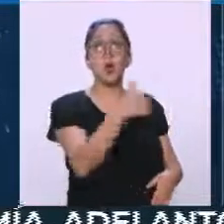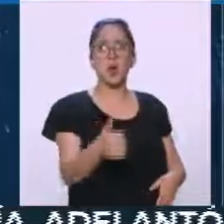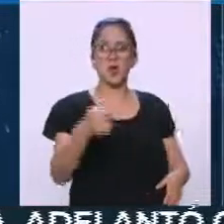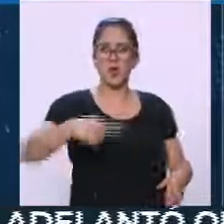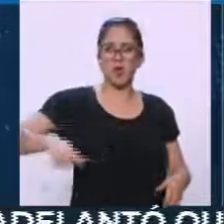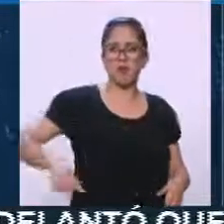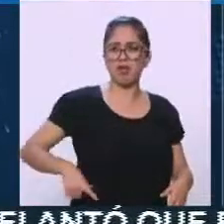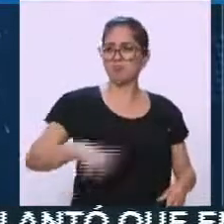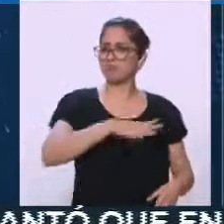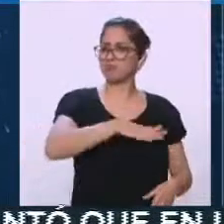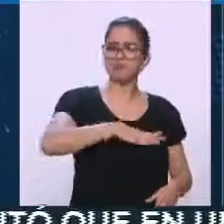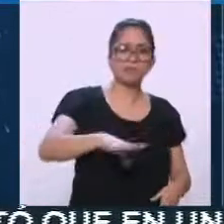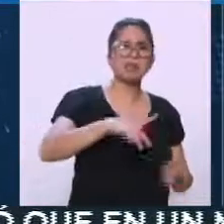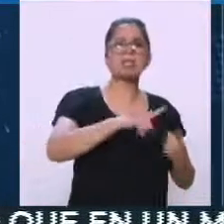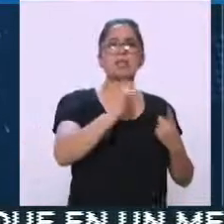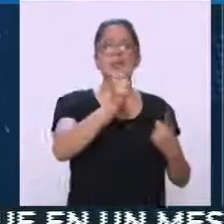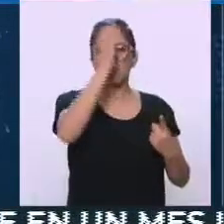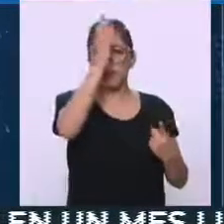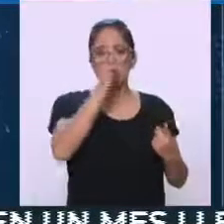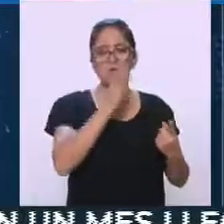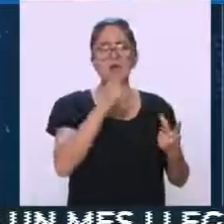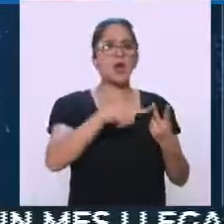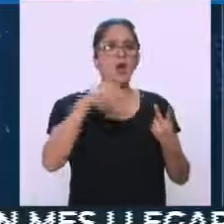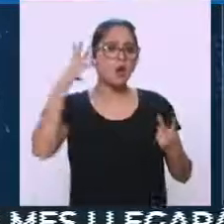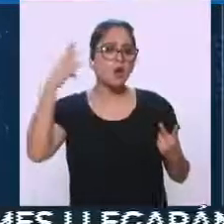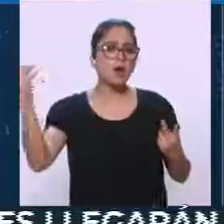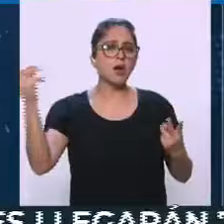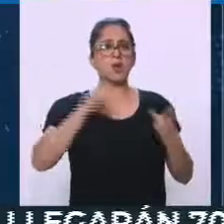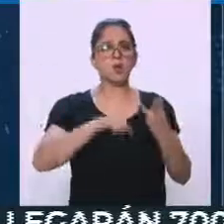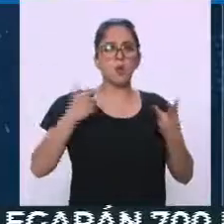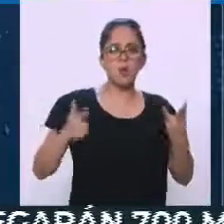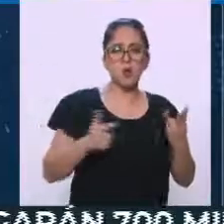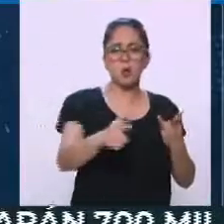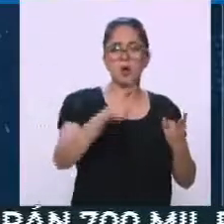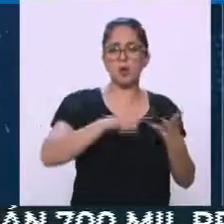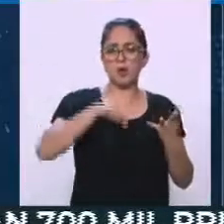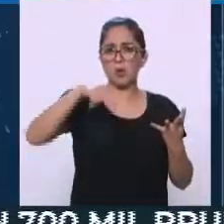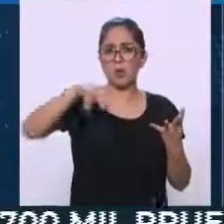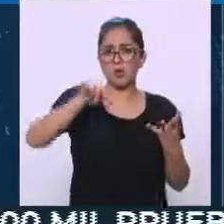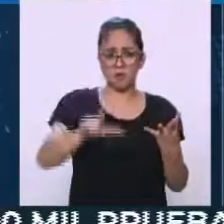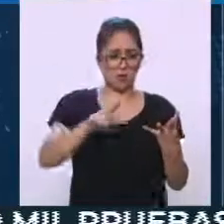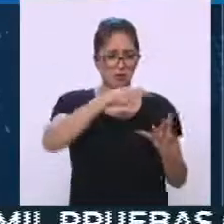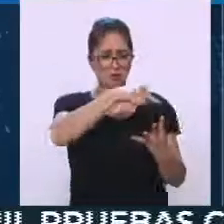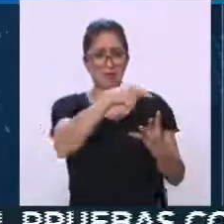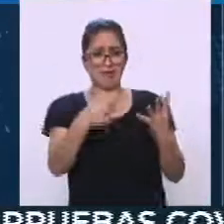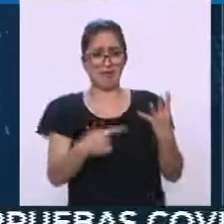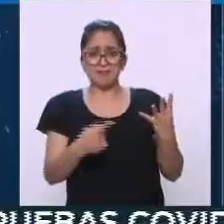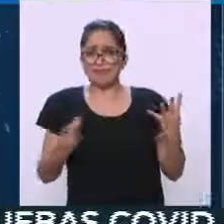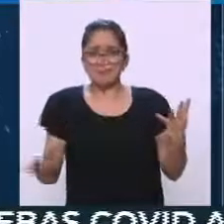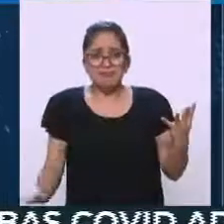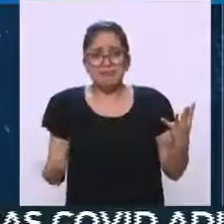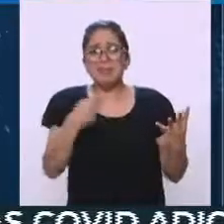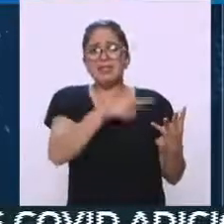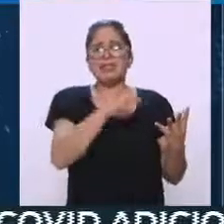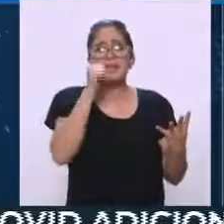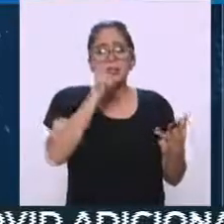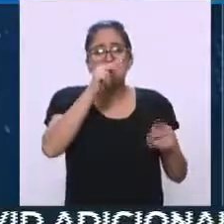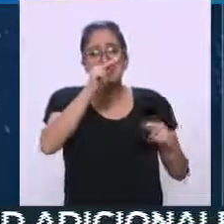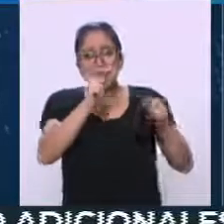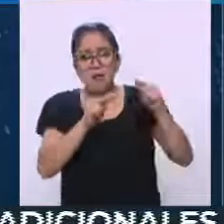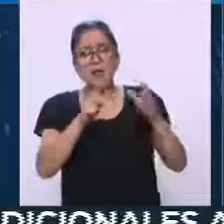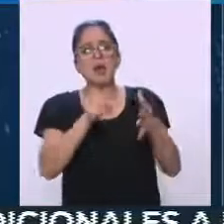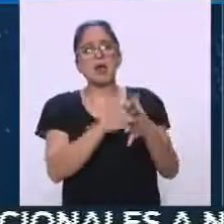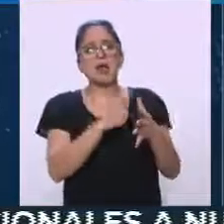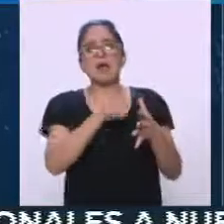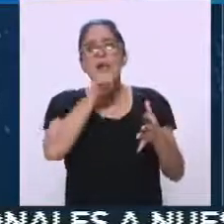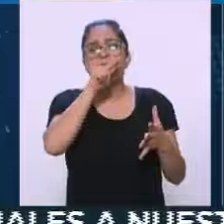firmaron, están Coahuila, Colima, Guanajuato y Nuevo León, que pues pasan tienen niveles intermedios, y Jalisco,